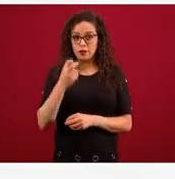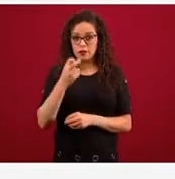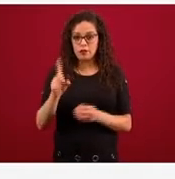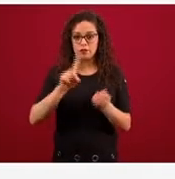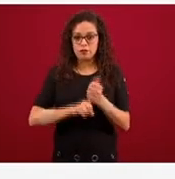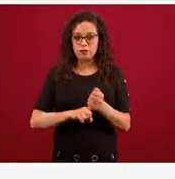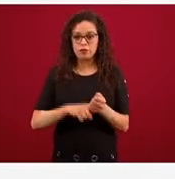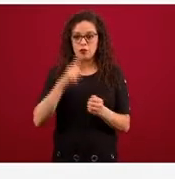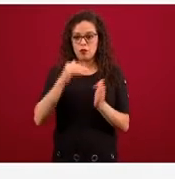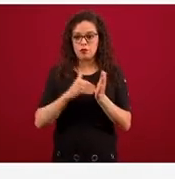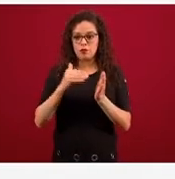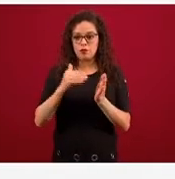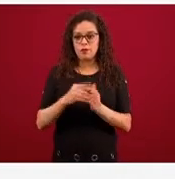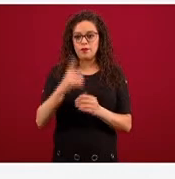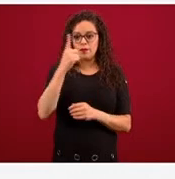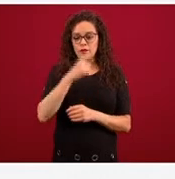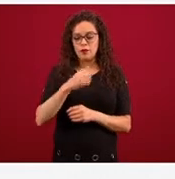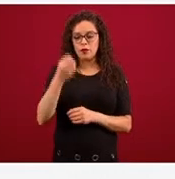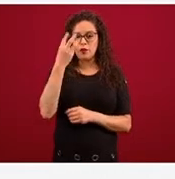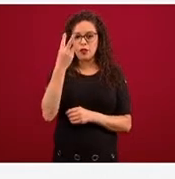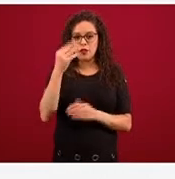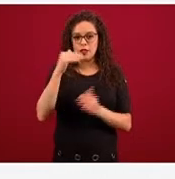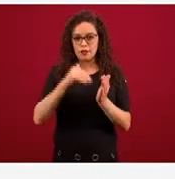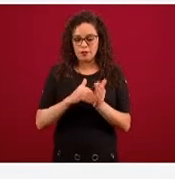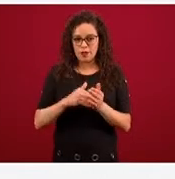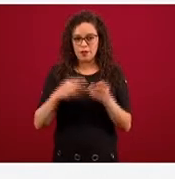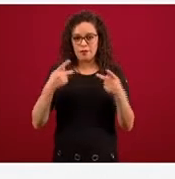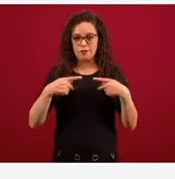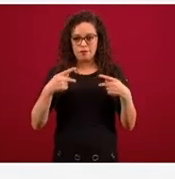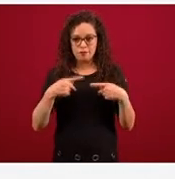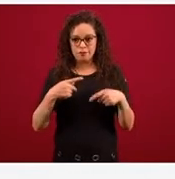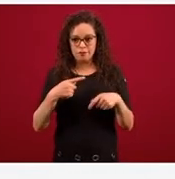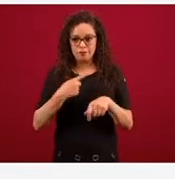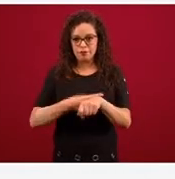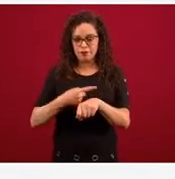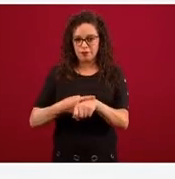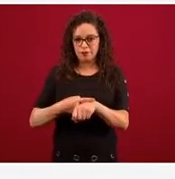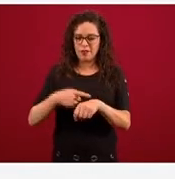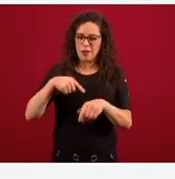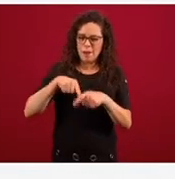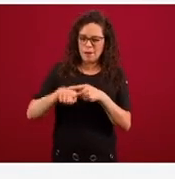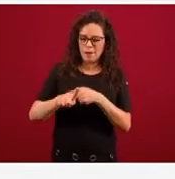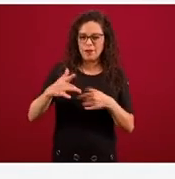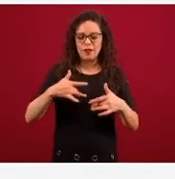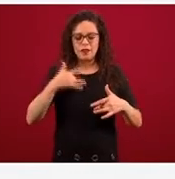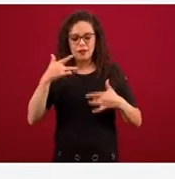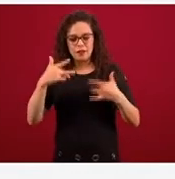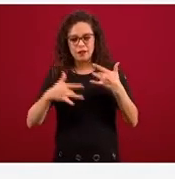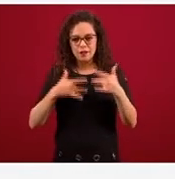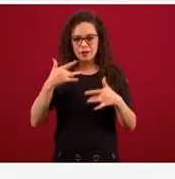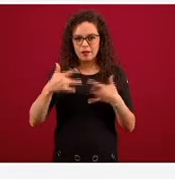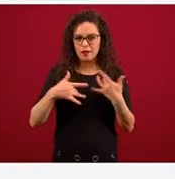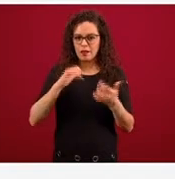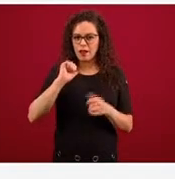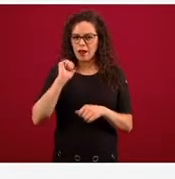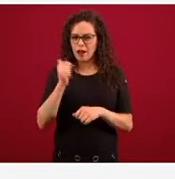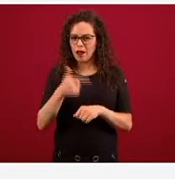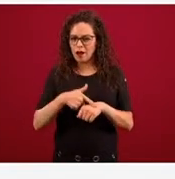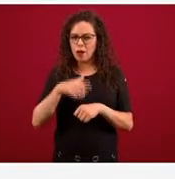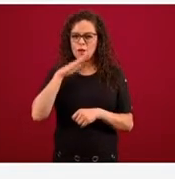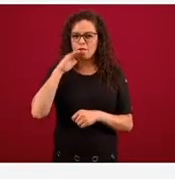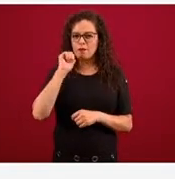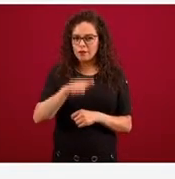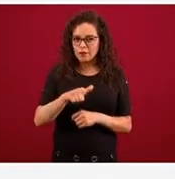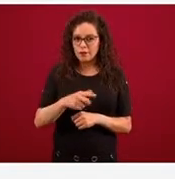worldwide. 1.103.000 You casos can see here en that we que had tienen mucho de síntomas en los últimos 1,103,000 14 días, y por lo confirmed tanto son los cases in the casos